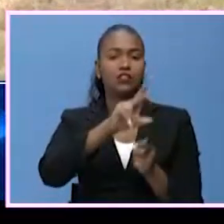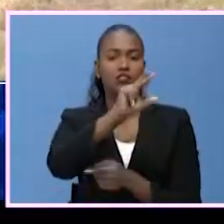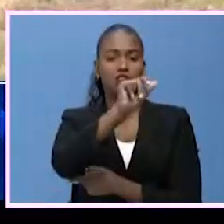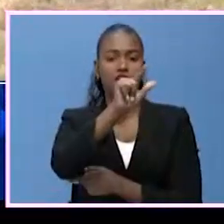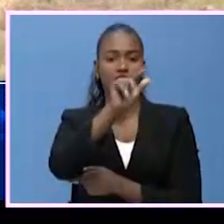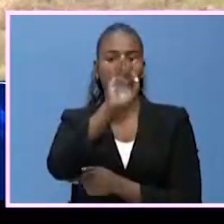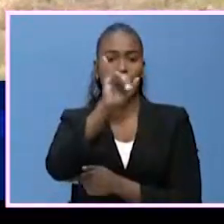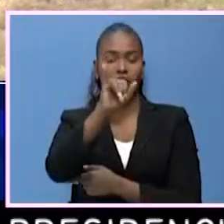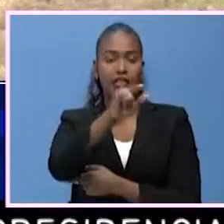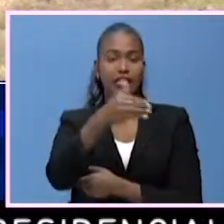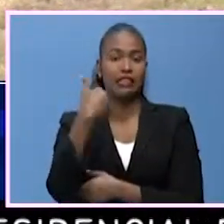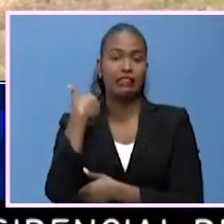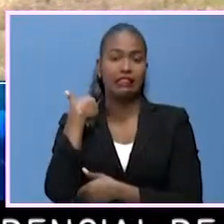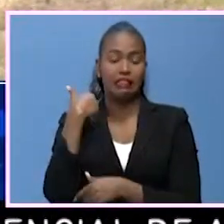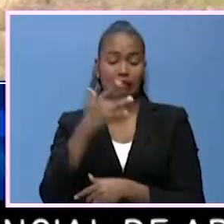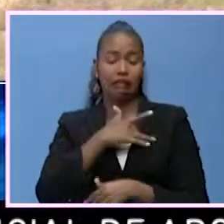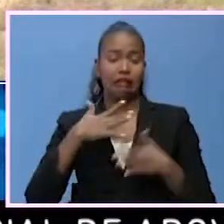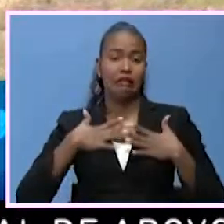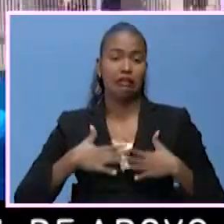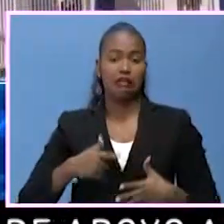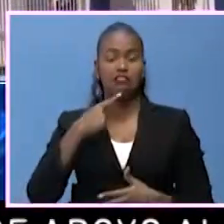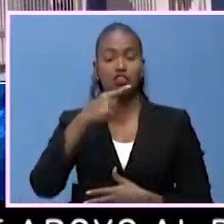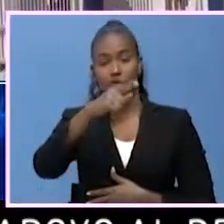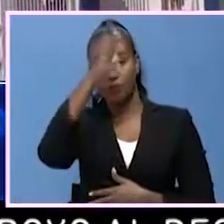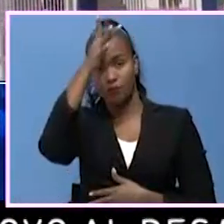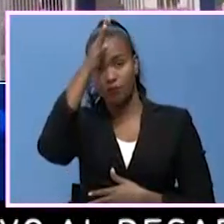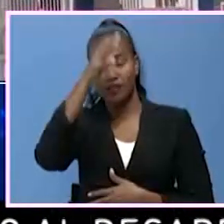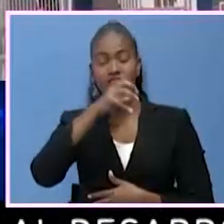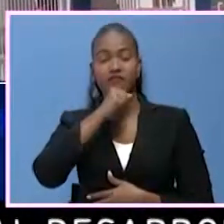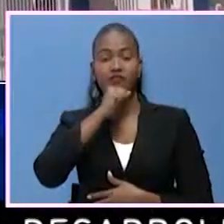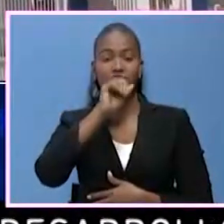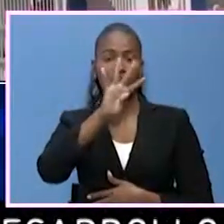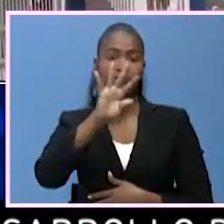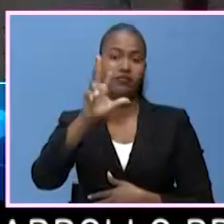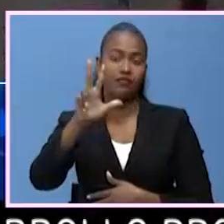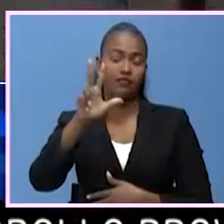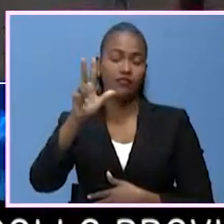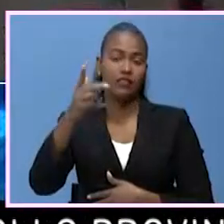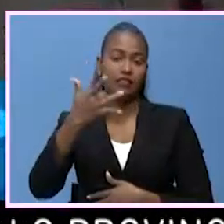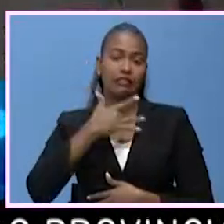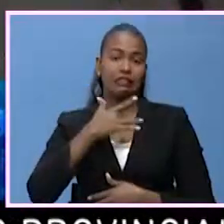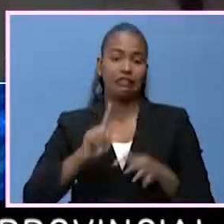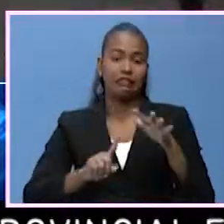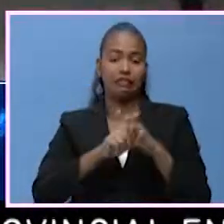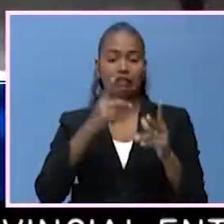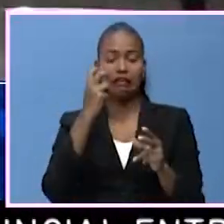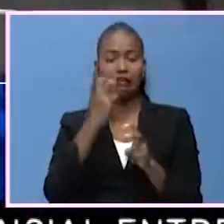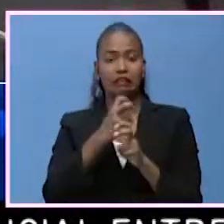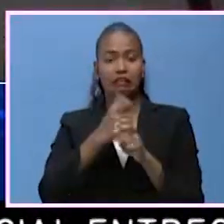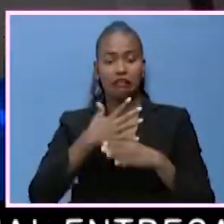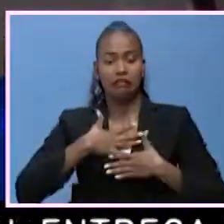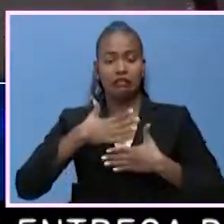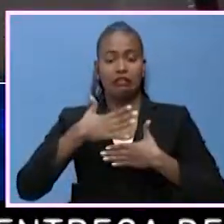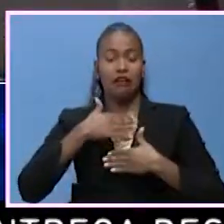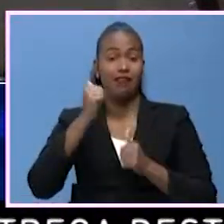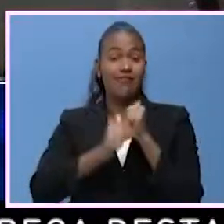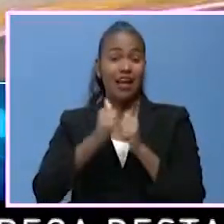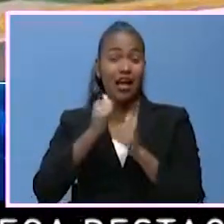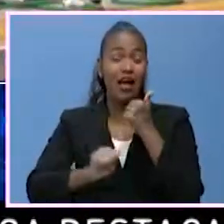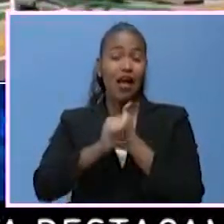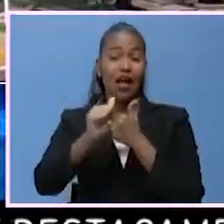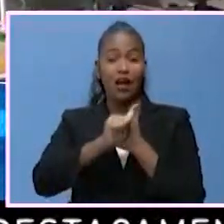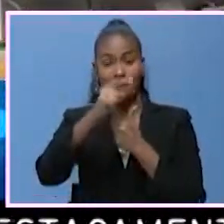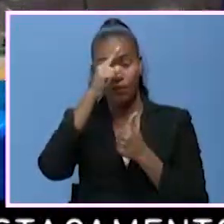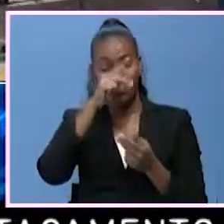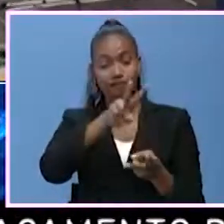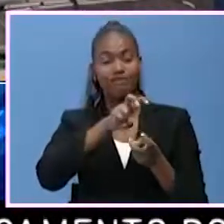Guzmán, el cual devastado nos informó que su padre de apenas 43 años de edad presentó complicaciones respiratorias graves a causa